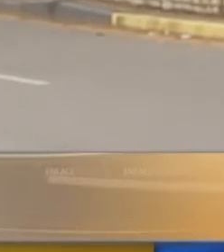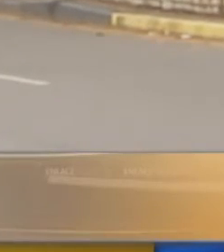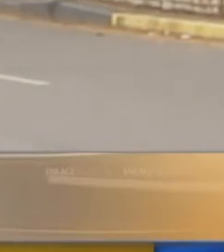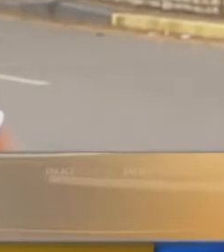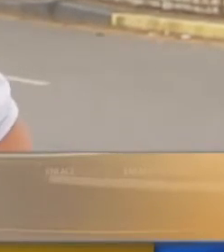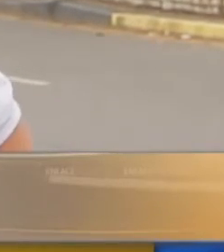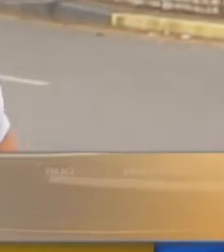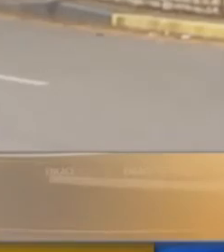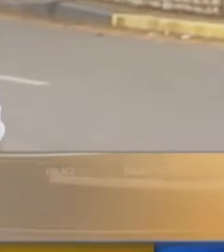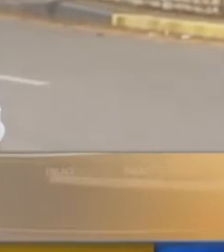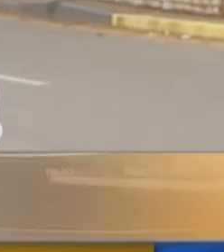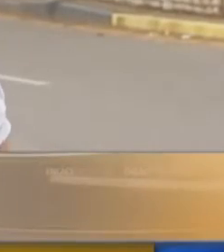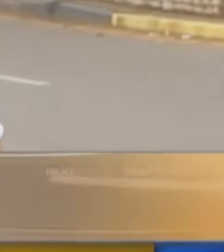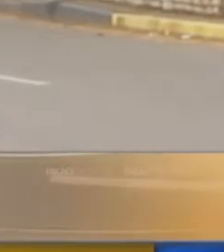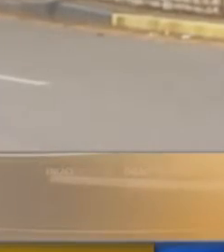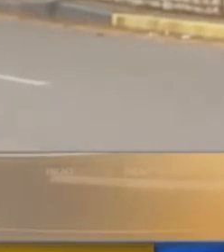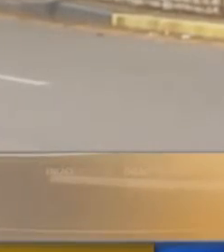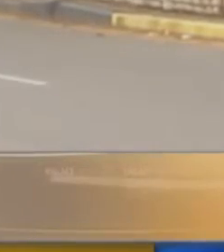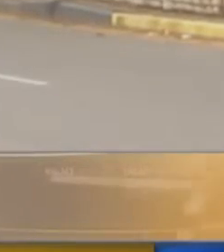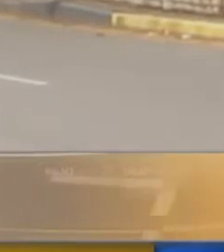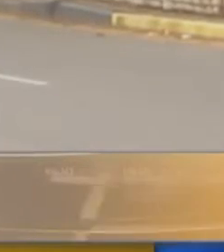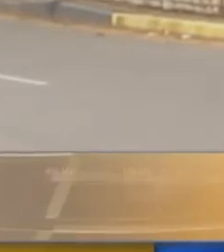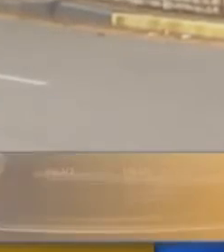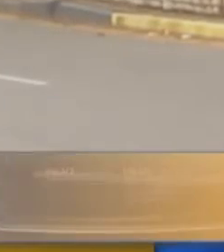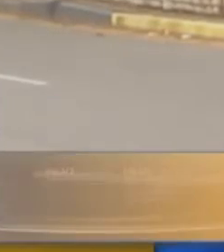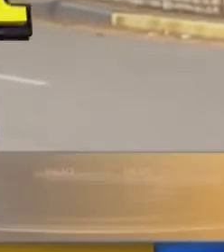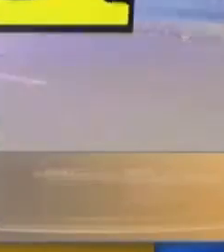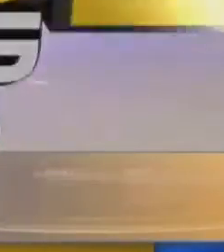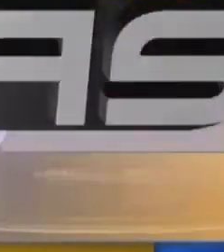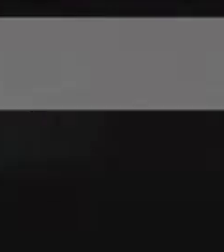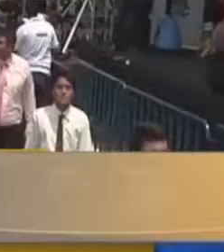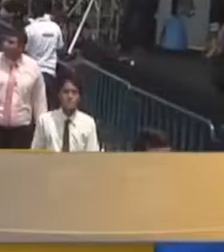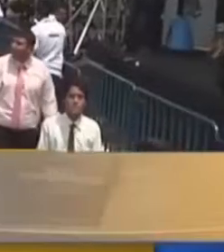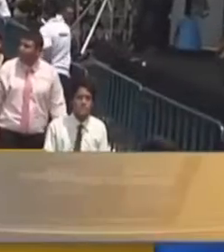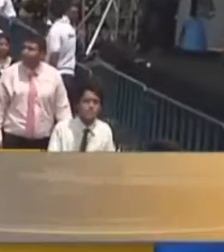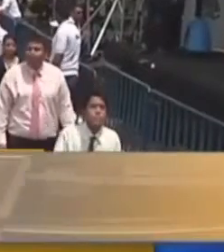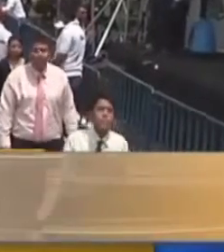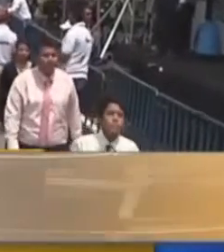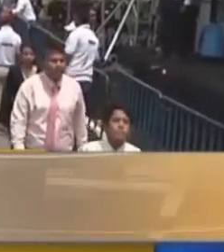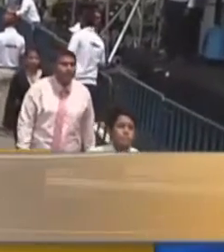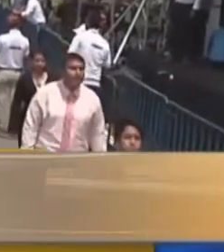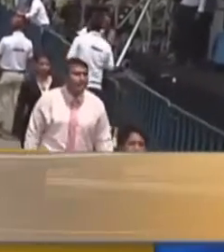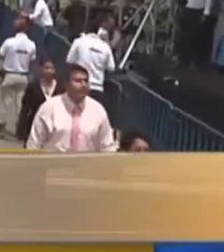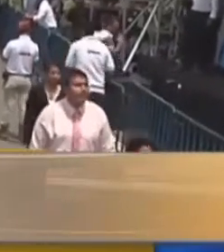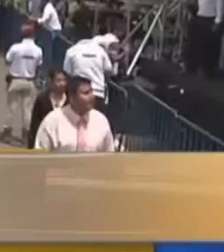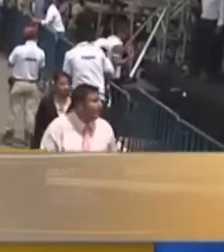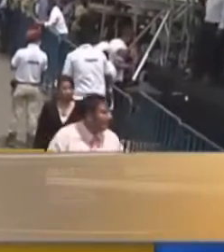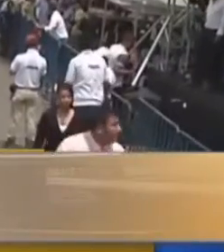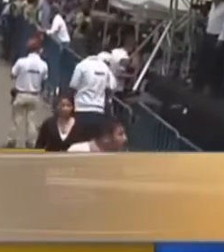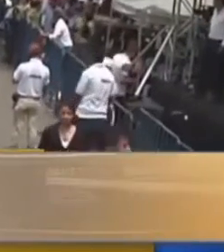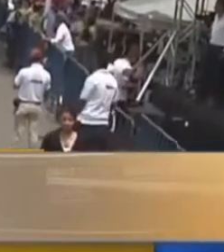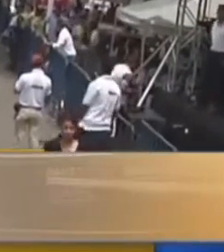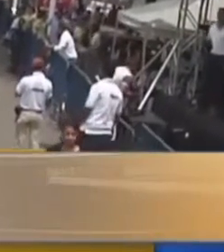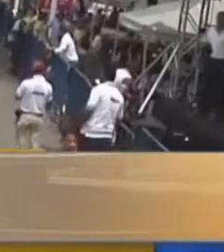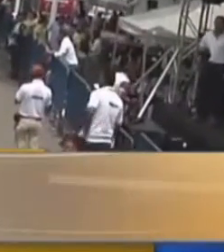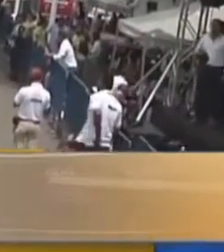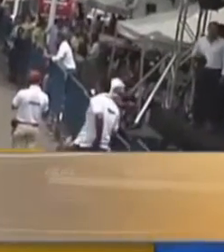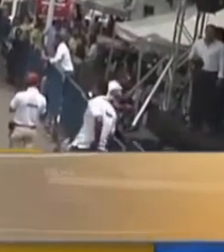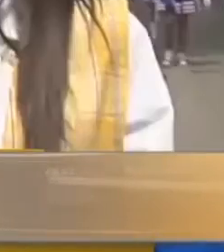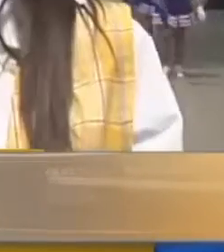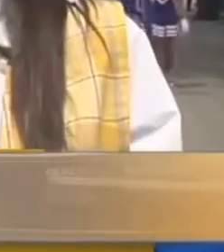cívico- dos de las principales en instantes y les tendremos más detalles autoridades de tránsito denuncian medidas adoptadas con ocasión del